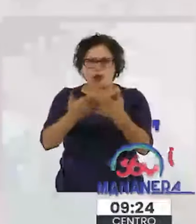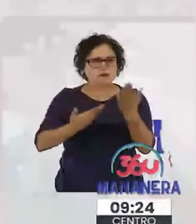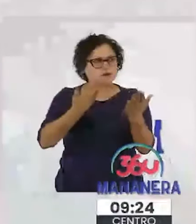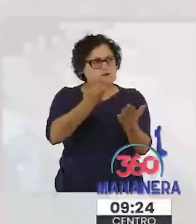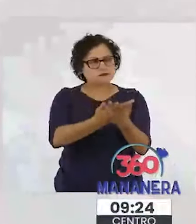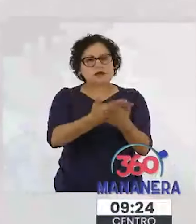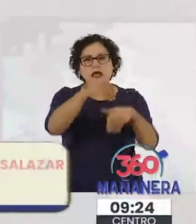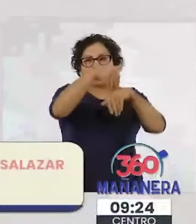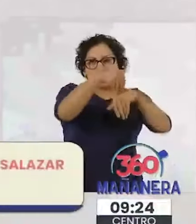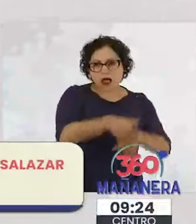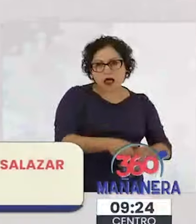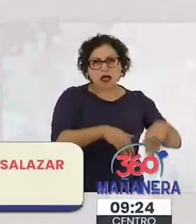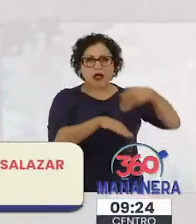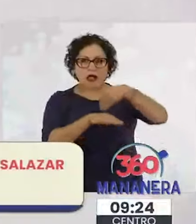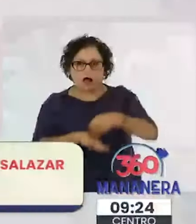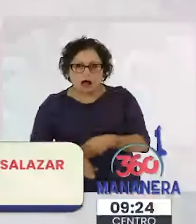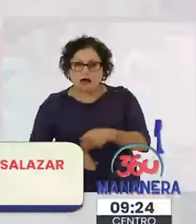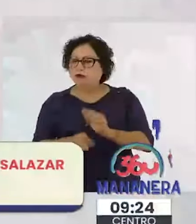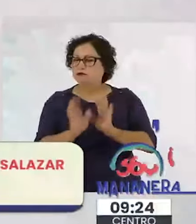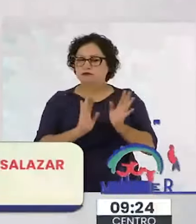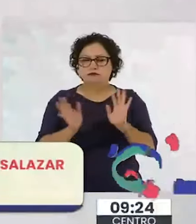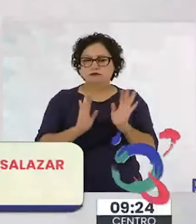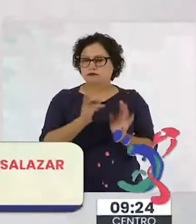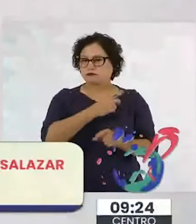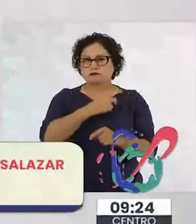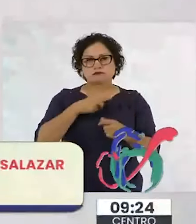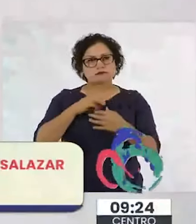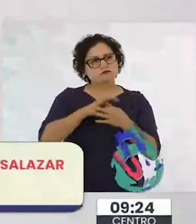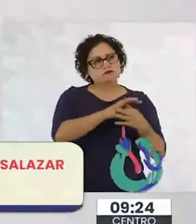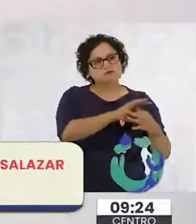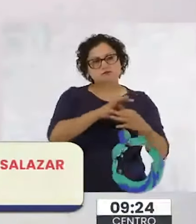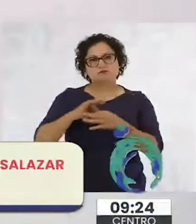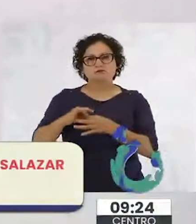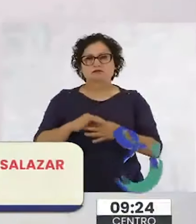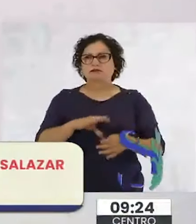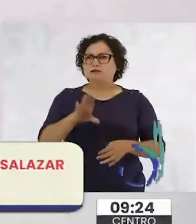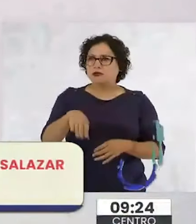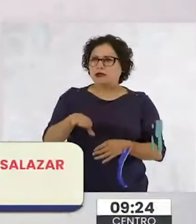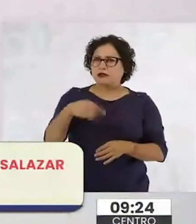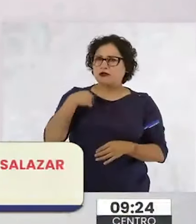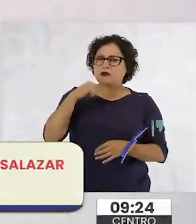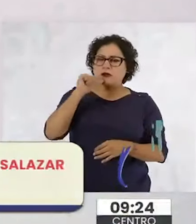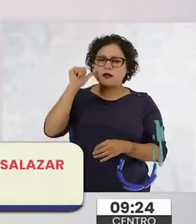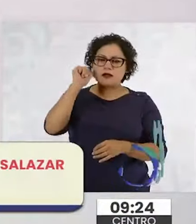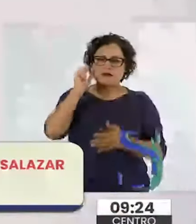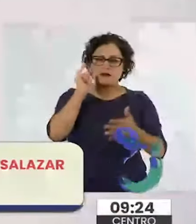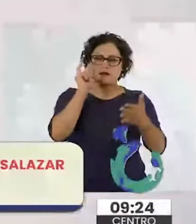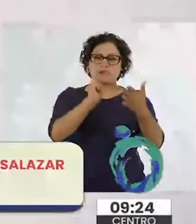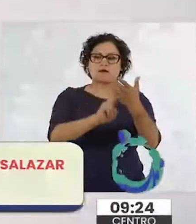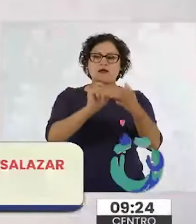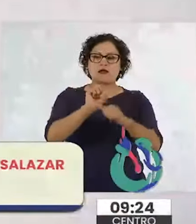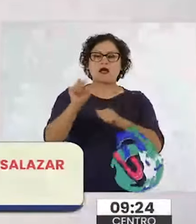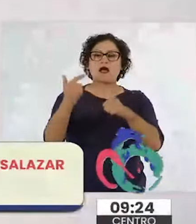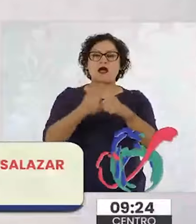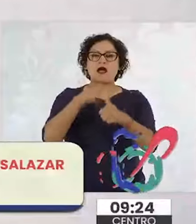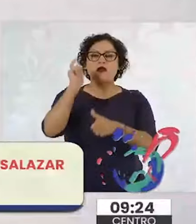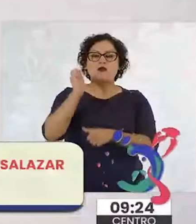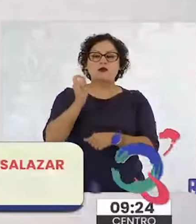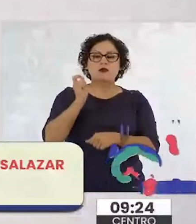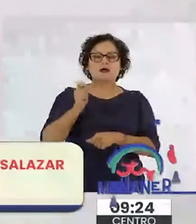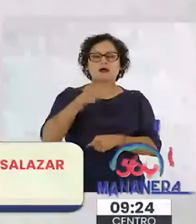presidenta que por cierto eh el día de ayer vi que salieron notas de que el departamento de